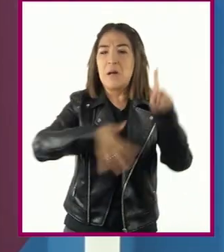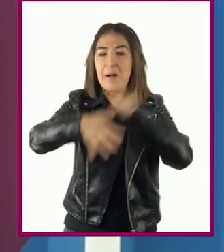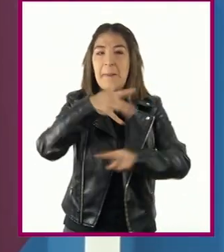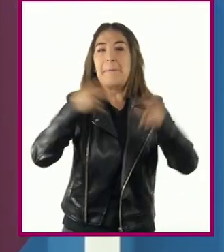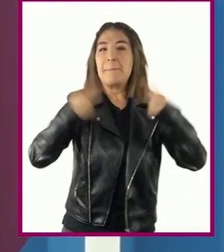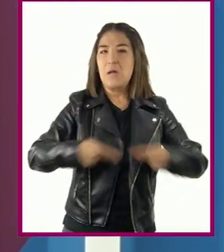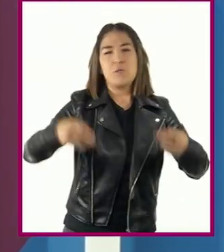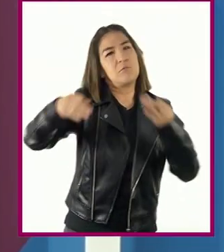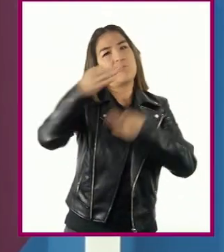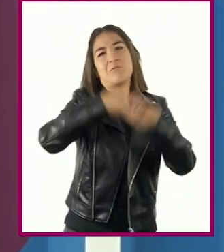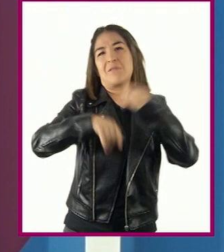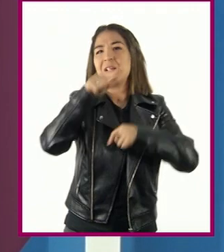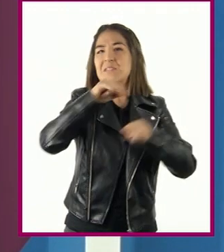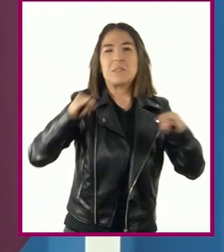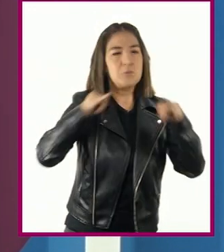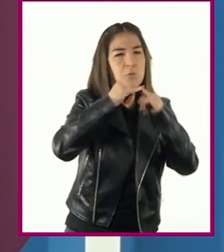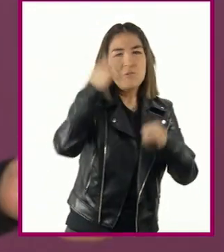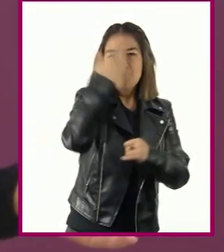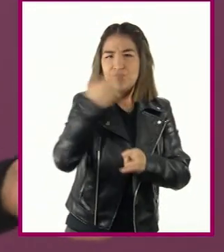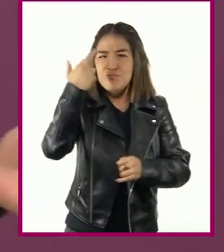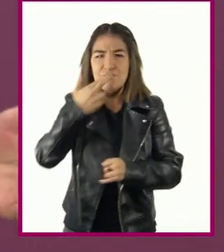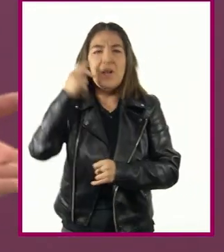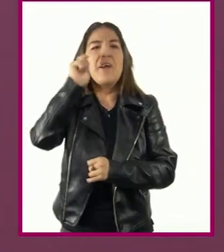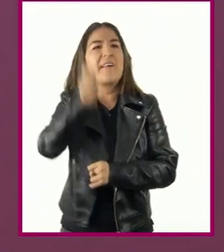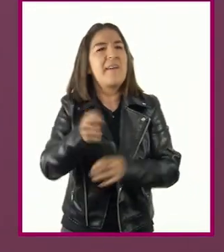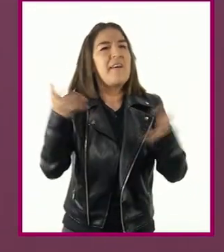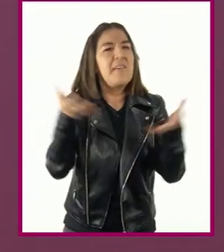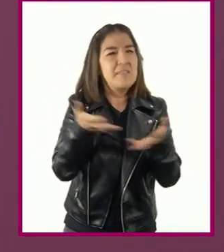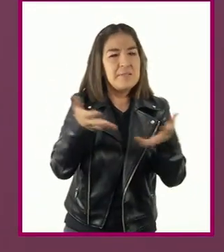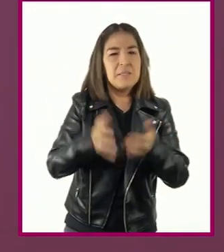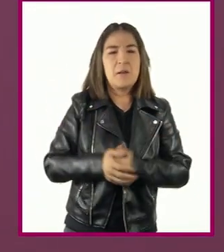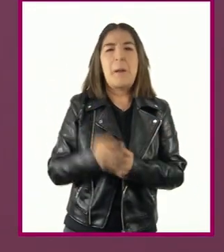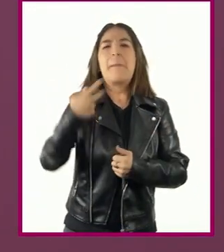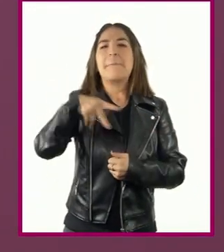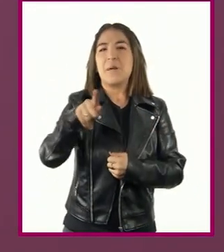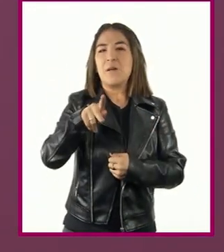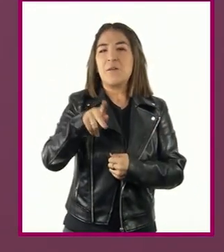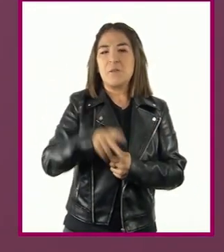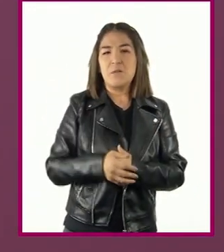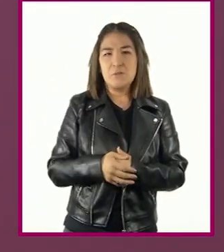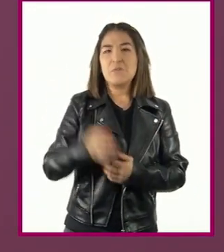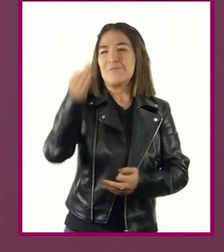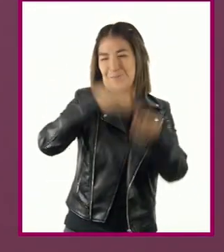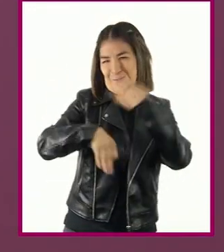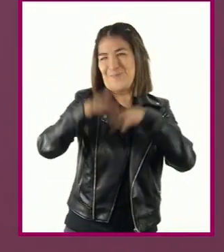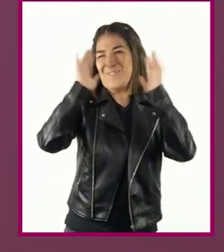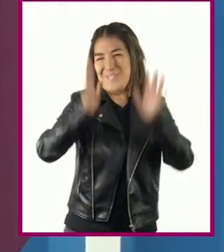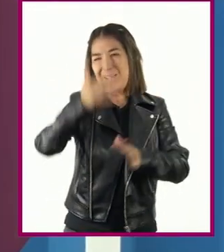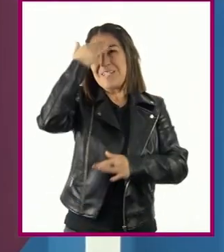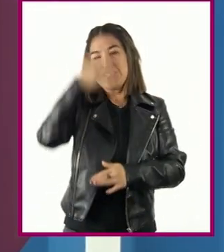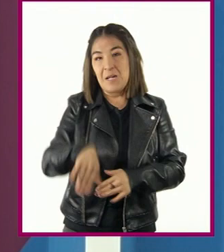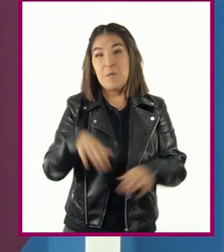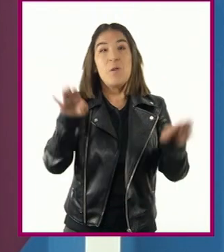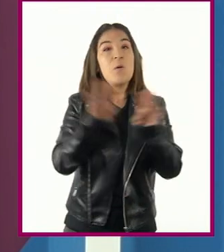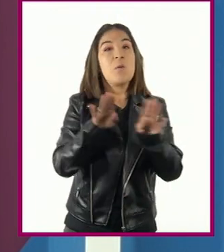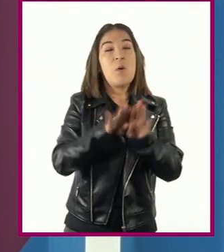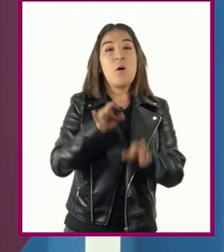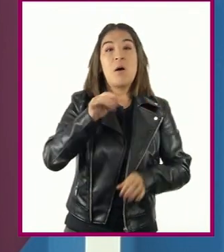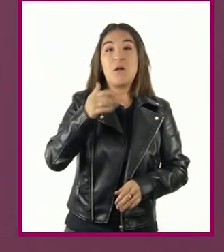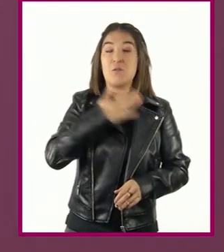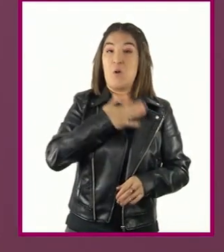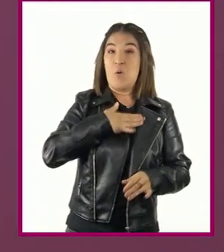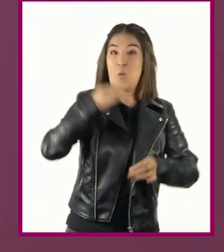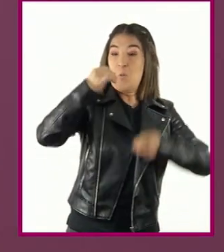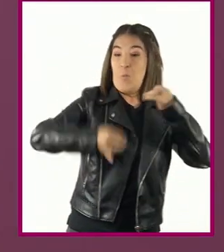ser para todas las instituciones. Pero, como todas y todos sabemos, no se puede ser juez y